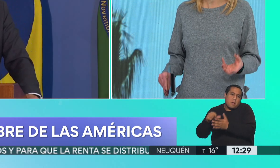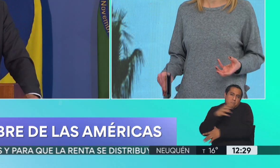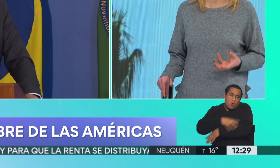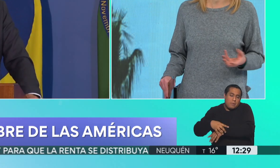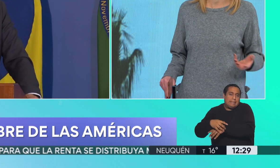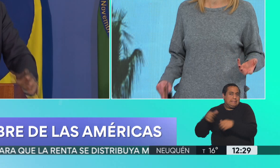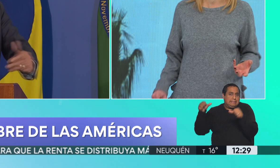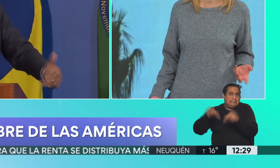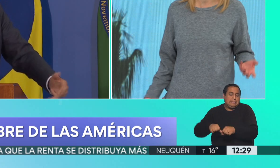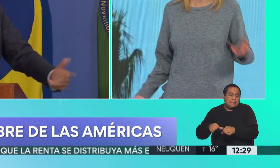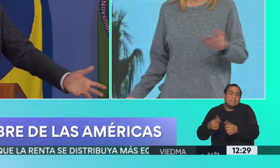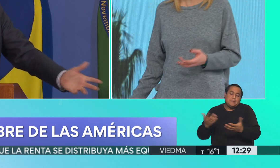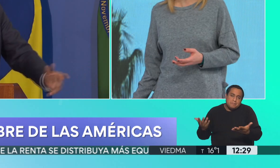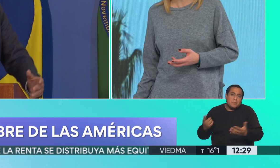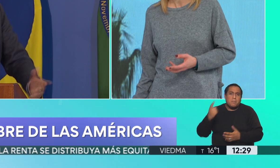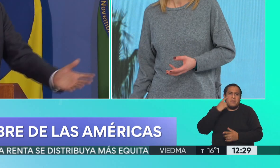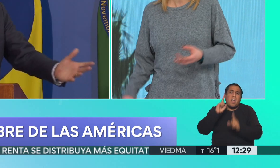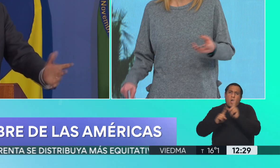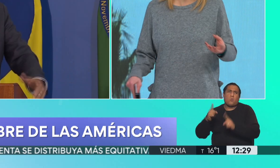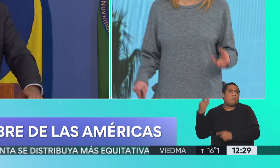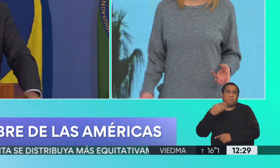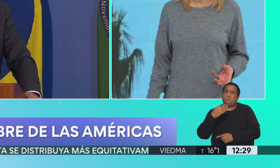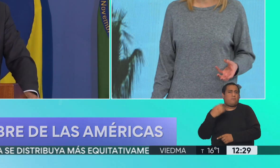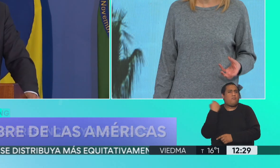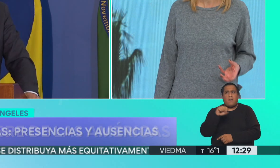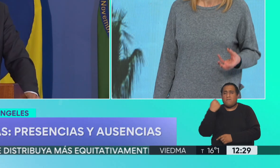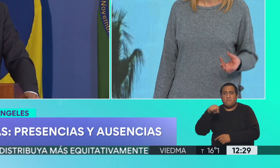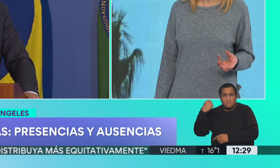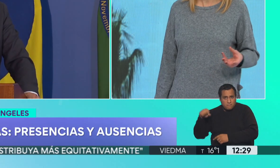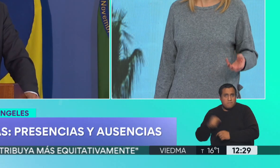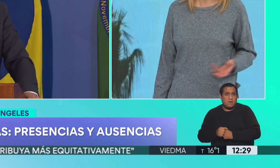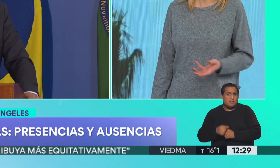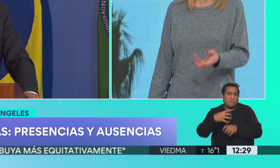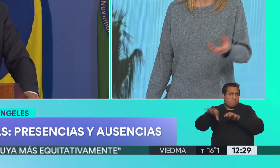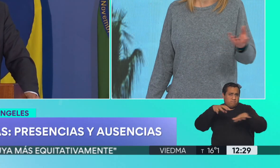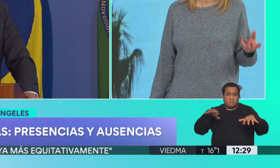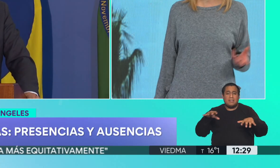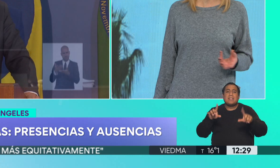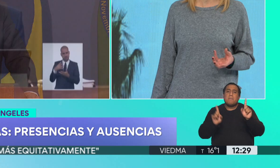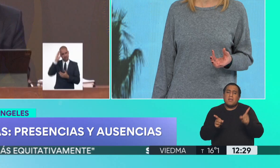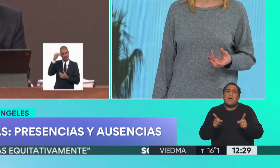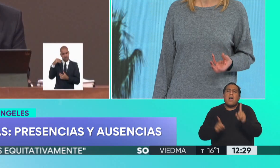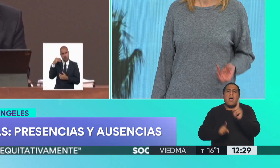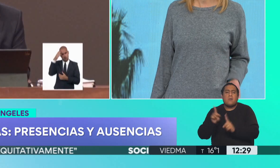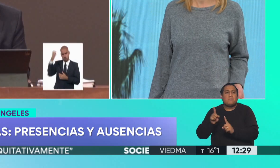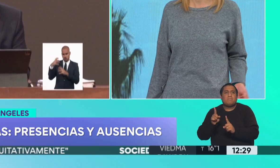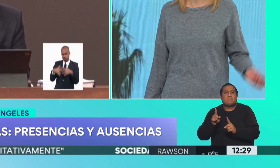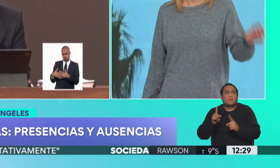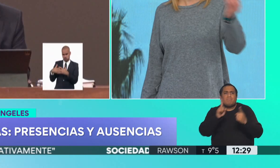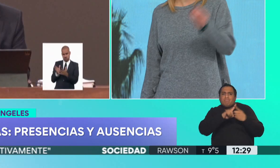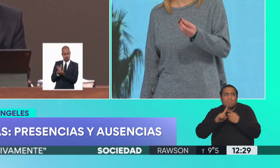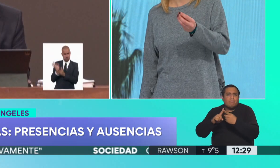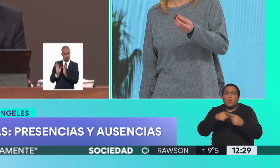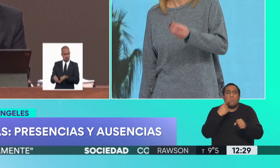creo que todo va a estar asignado por ausencias, por una fragmentación y por cierta imposibilidad de coordinar entre